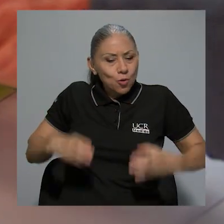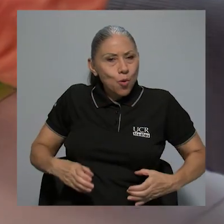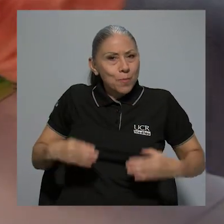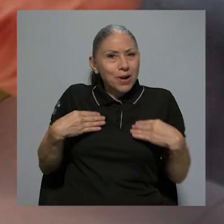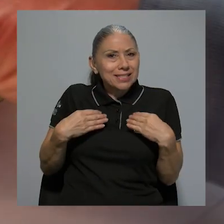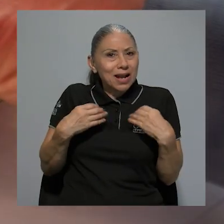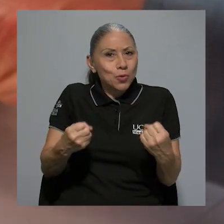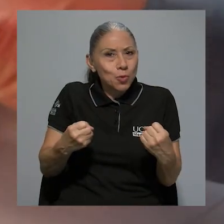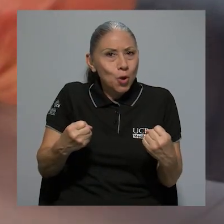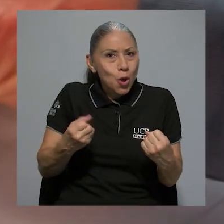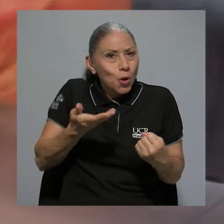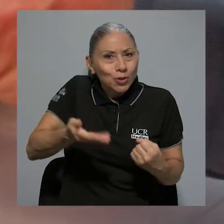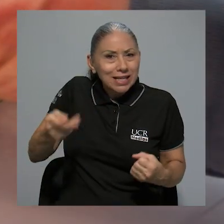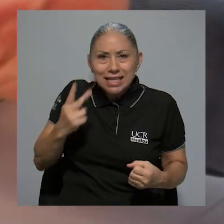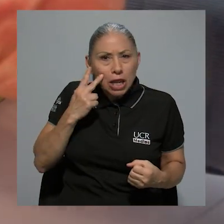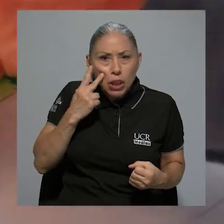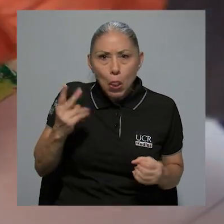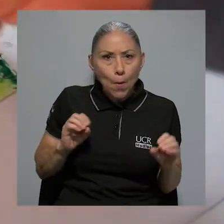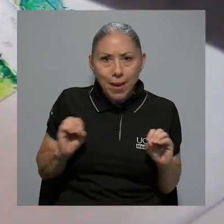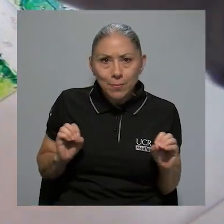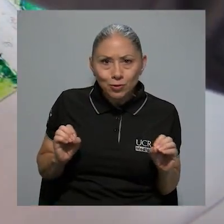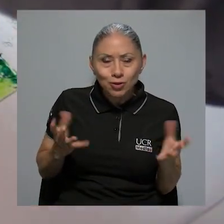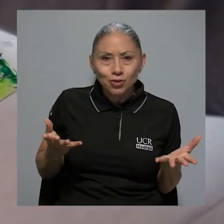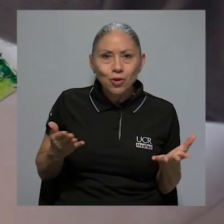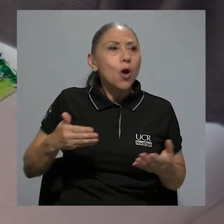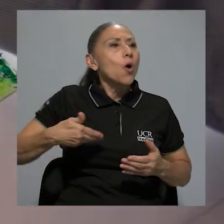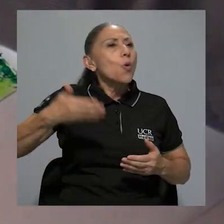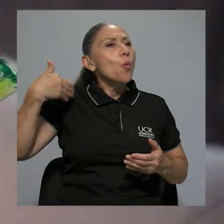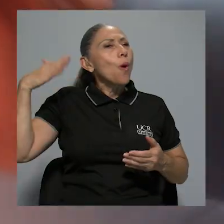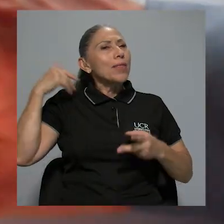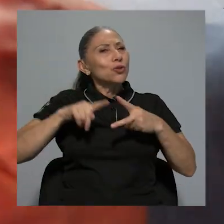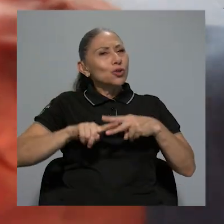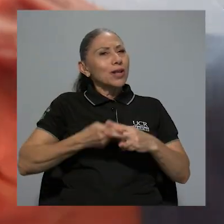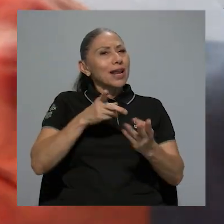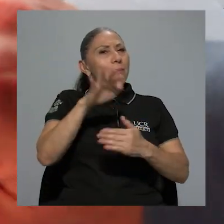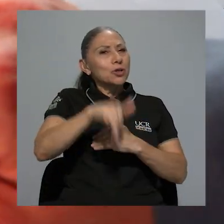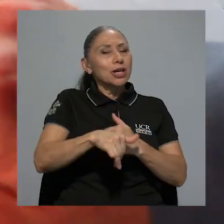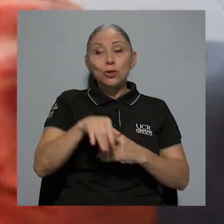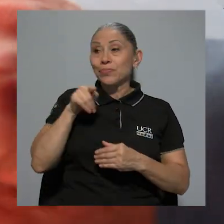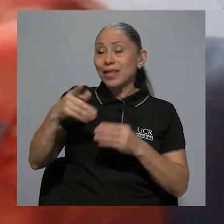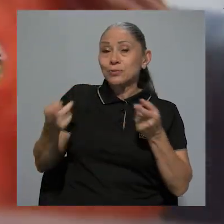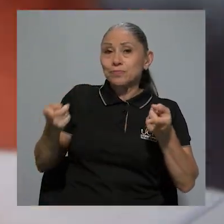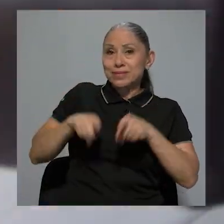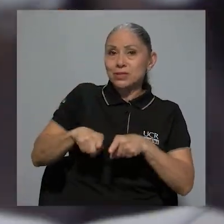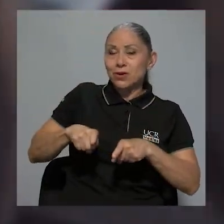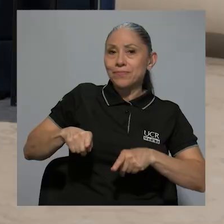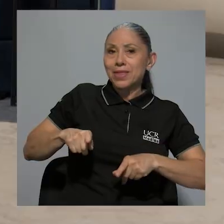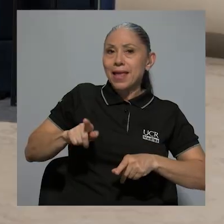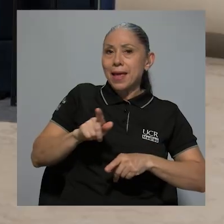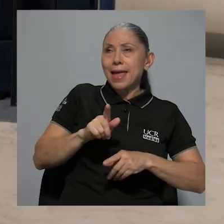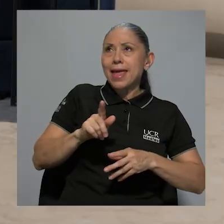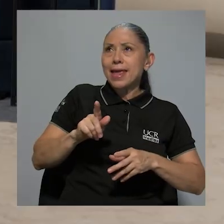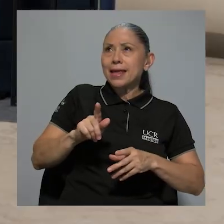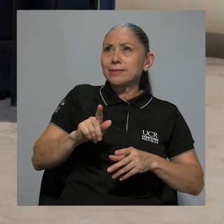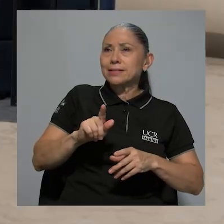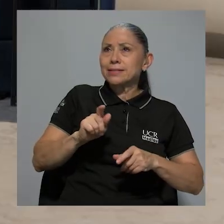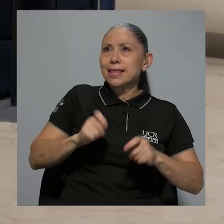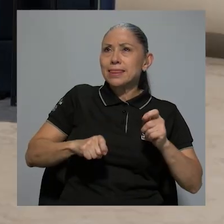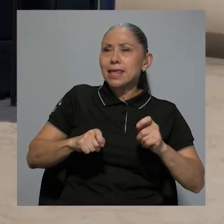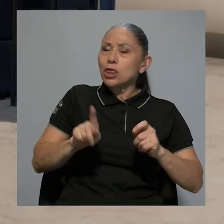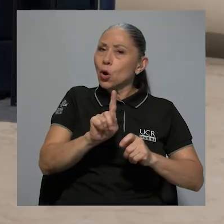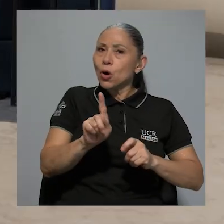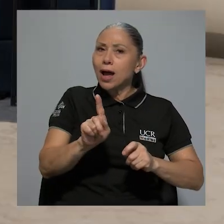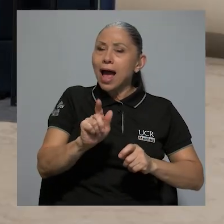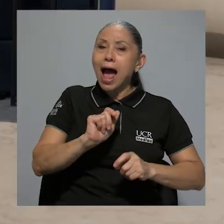en la salud. Entonces, claro. ¿Cuándo fue eso? ¿Cuándo se origina este proyecto? Esto fue en septiembre, en agosto